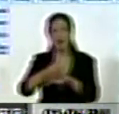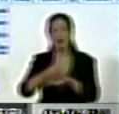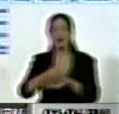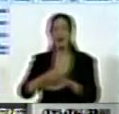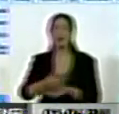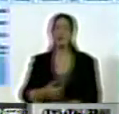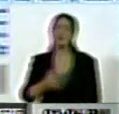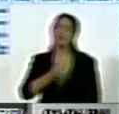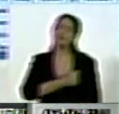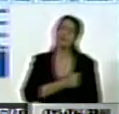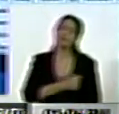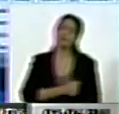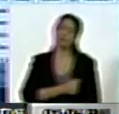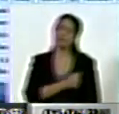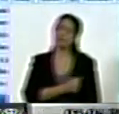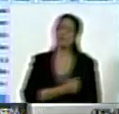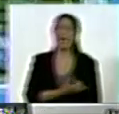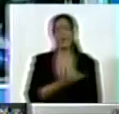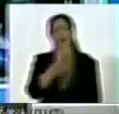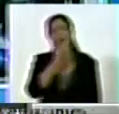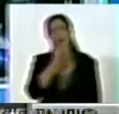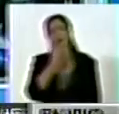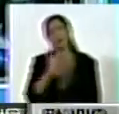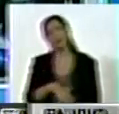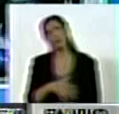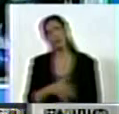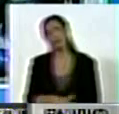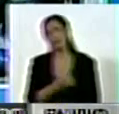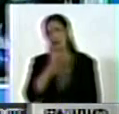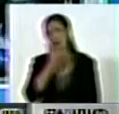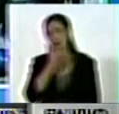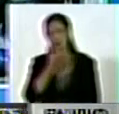de pecho y diciendo que cometieron un error.